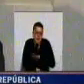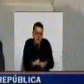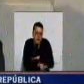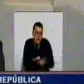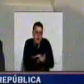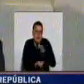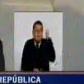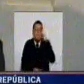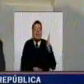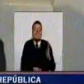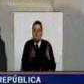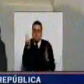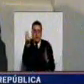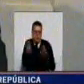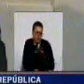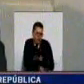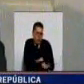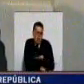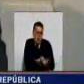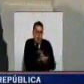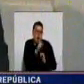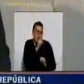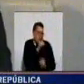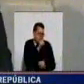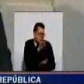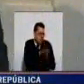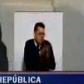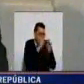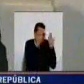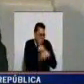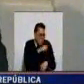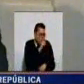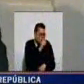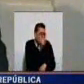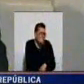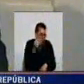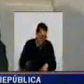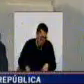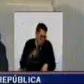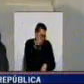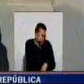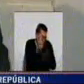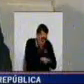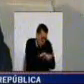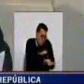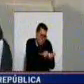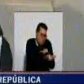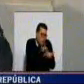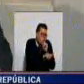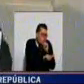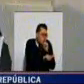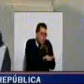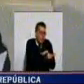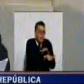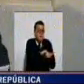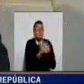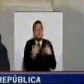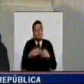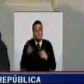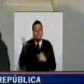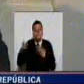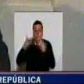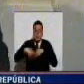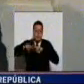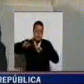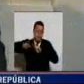Brasil, por repartir sumas enormes sobornando. Brookfield es una empresa investigada